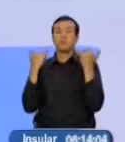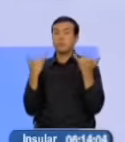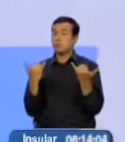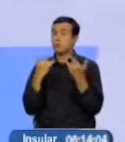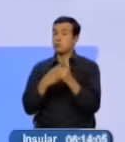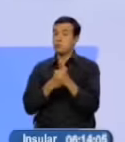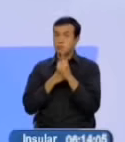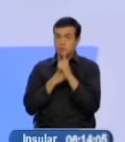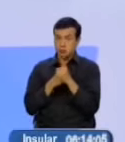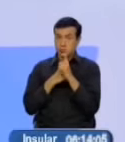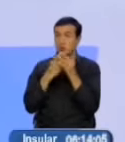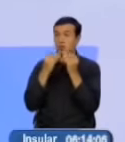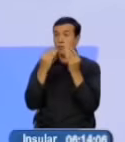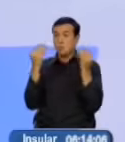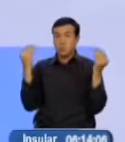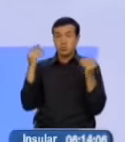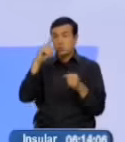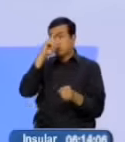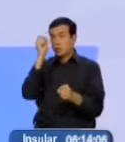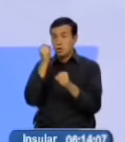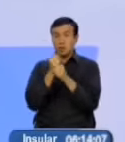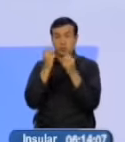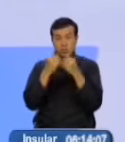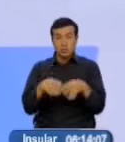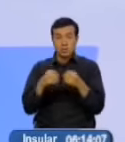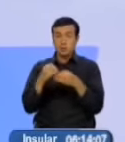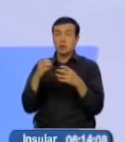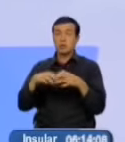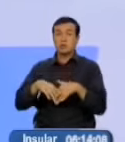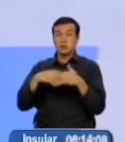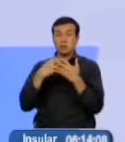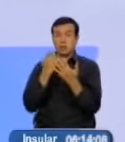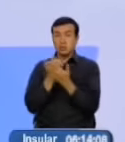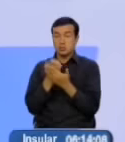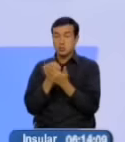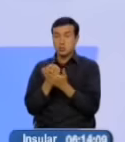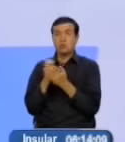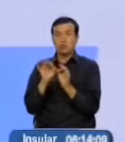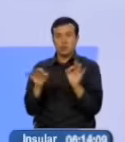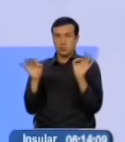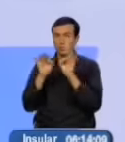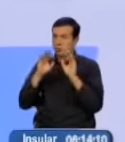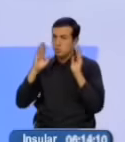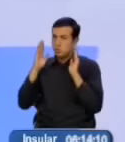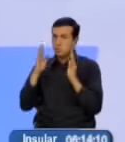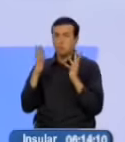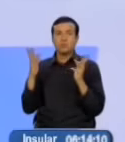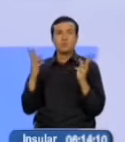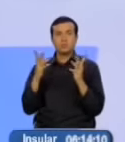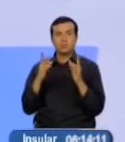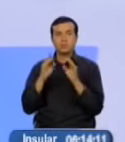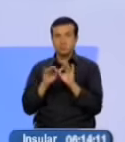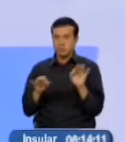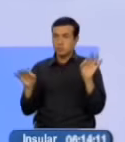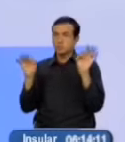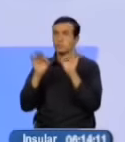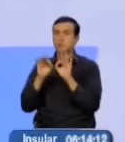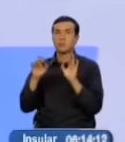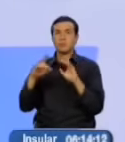en el país, hay una gran cantidad de empleos perdiéndose, la reactivación económica tiene que ser la clave, y ahí también hay que